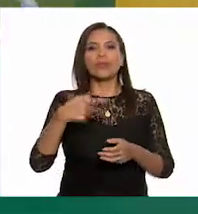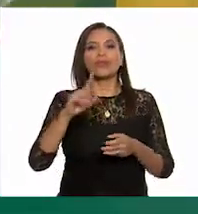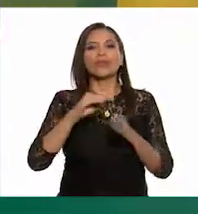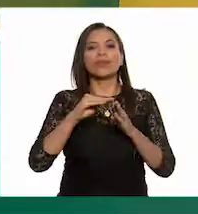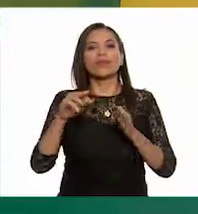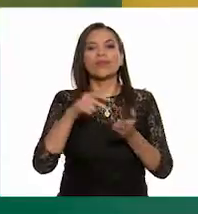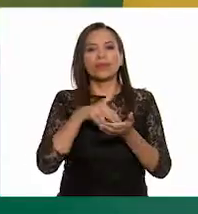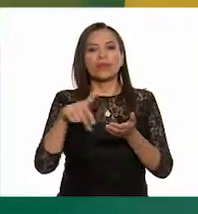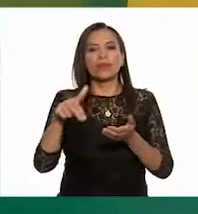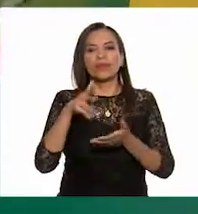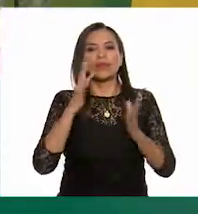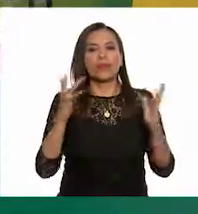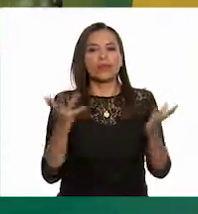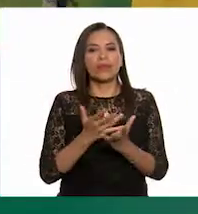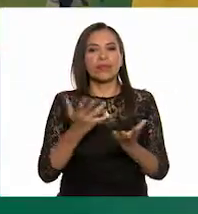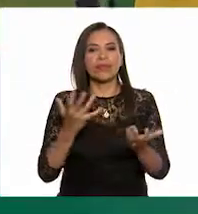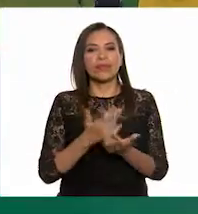a pie,